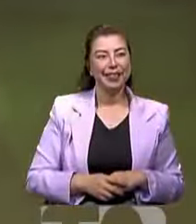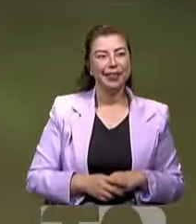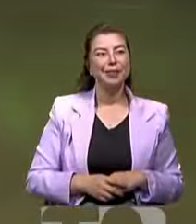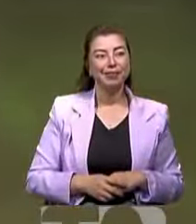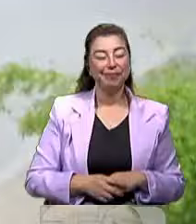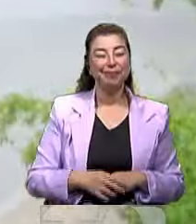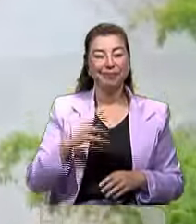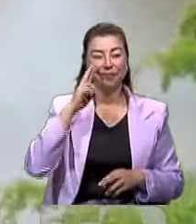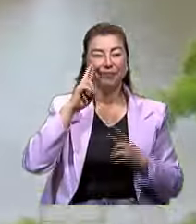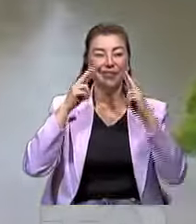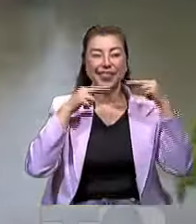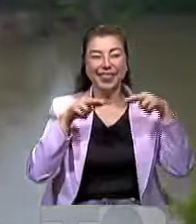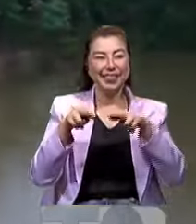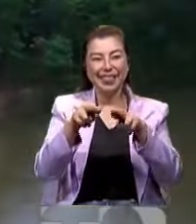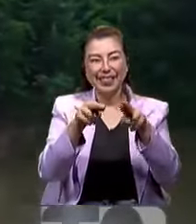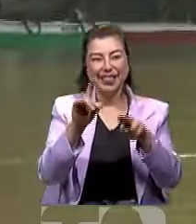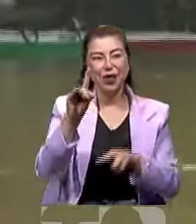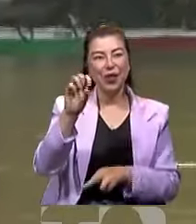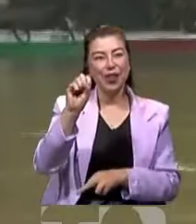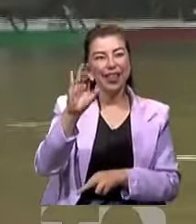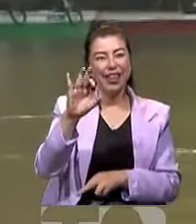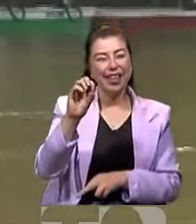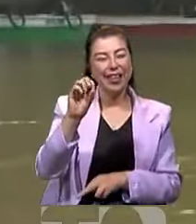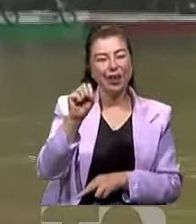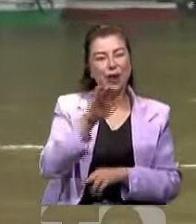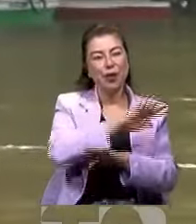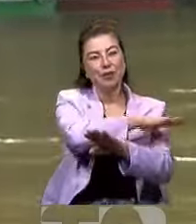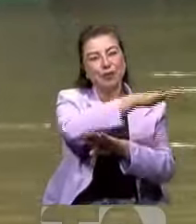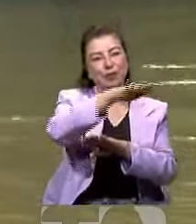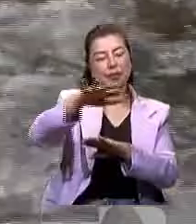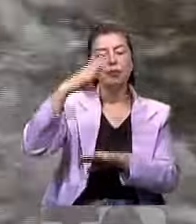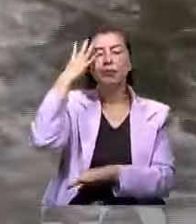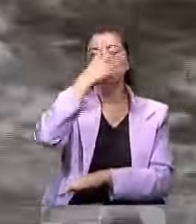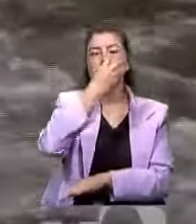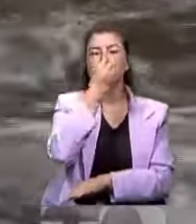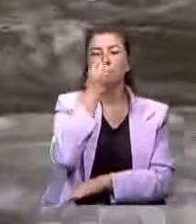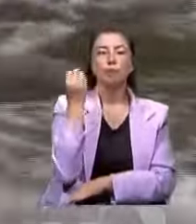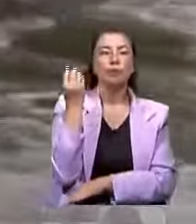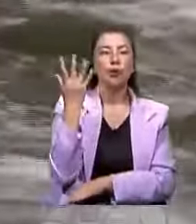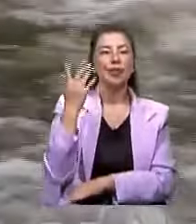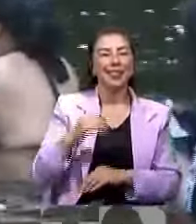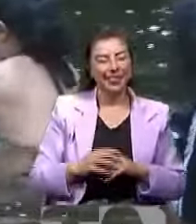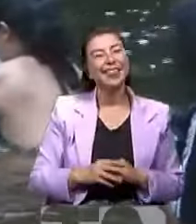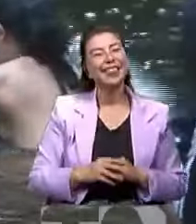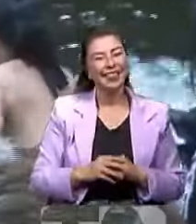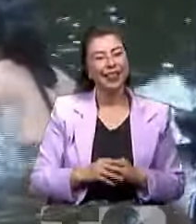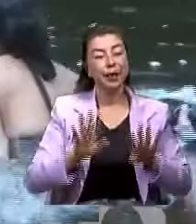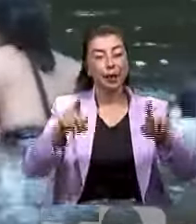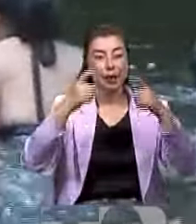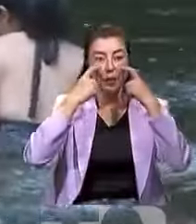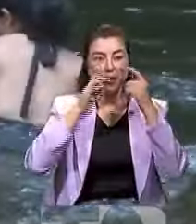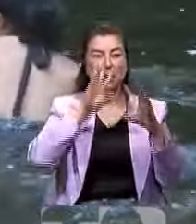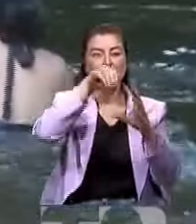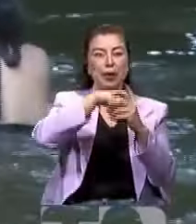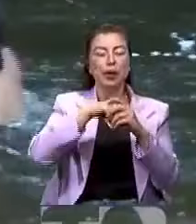Río Don Diego, departamento Magdalena, caracterizado por la belleza natural, ofrece también, según los lugareños, poderes